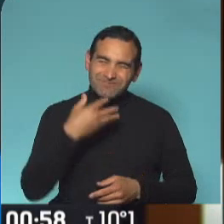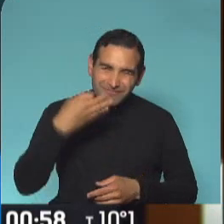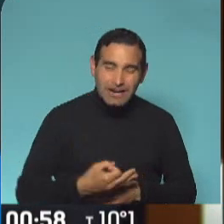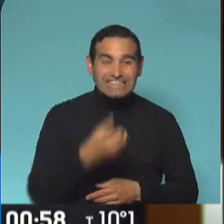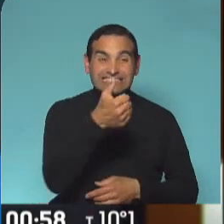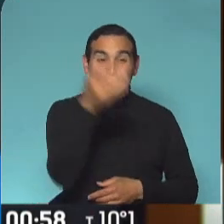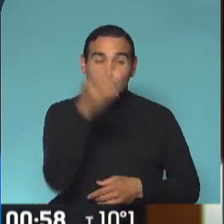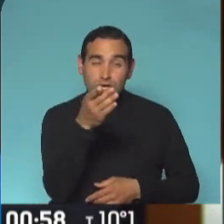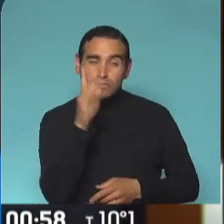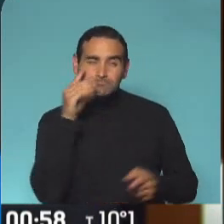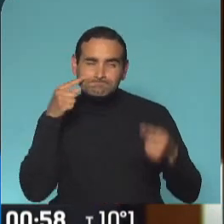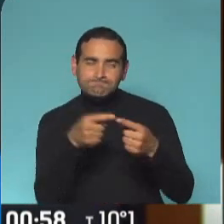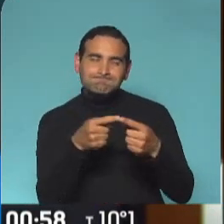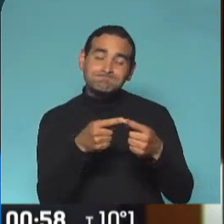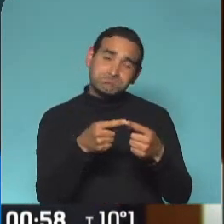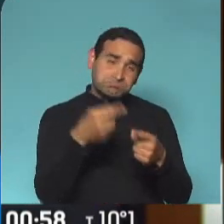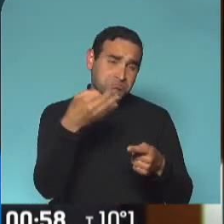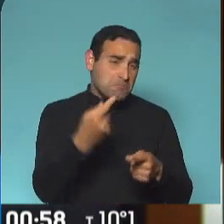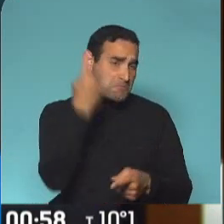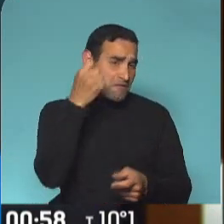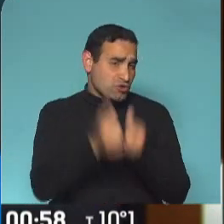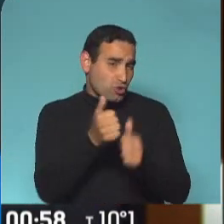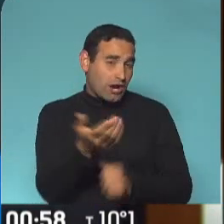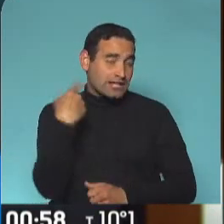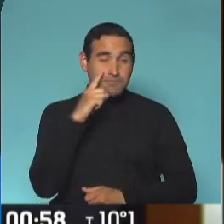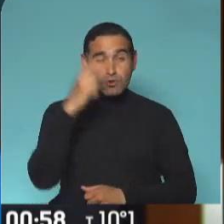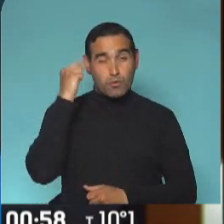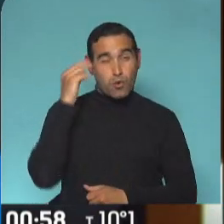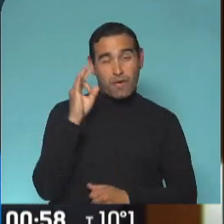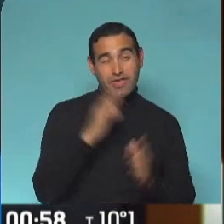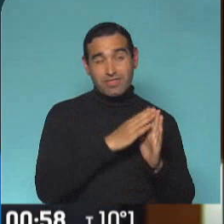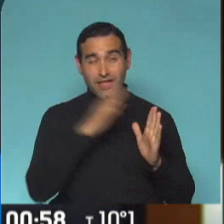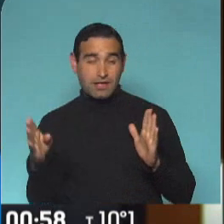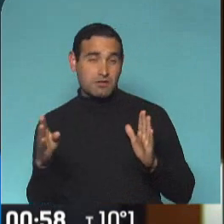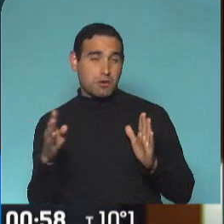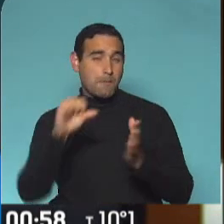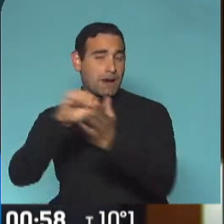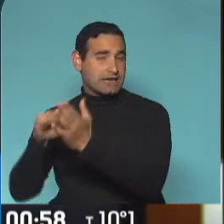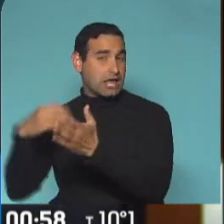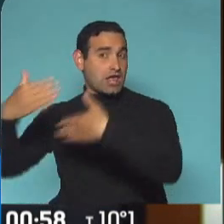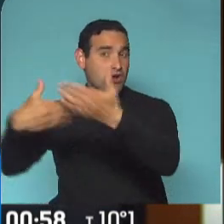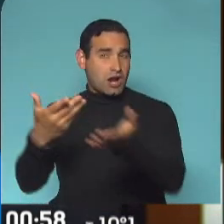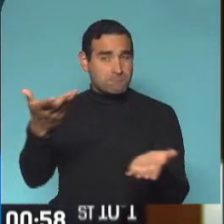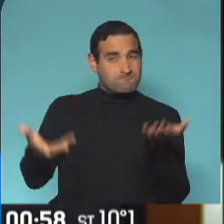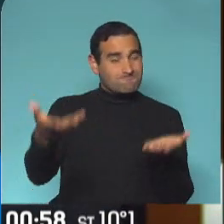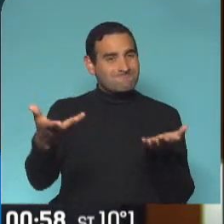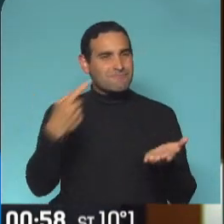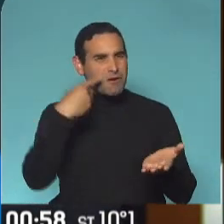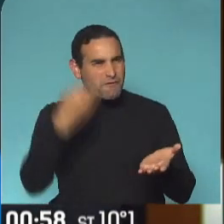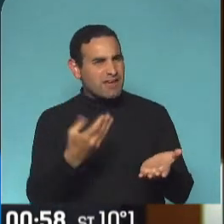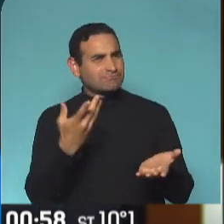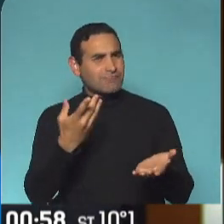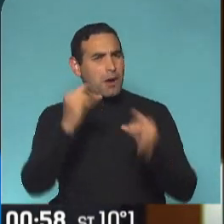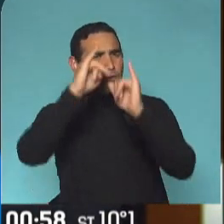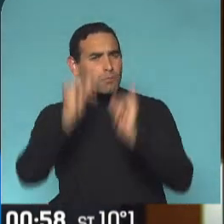del 6% es una meta bastante histórica en términos de la década del 90 de los países más desarrollados, y la verdad que la discusión de cuánto se tiene que destinar